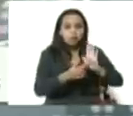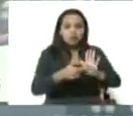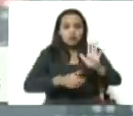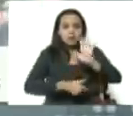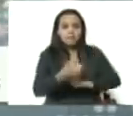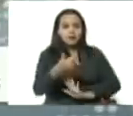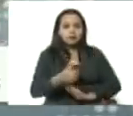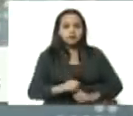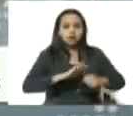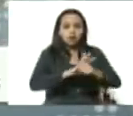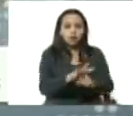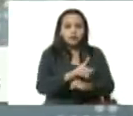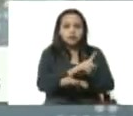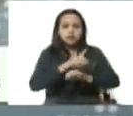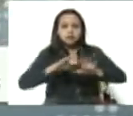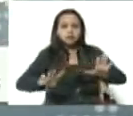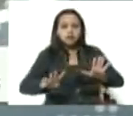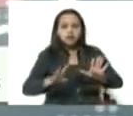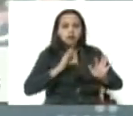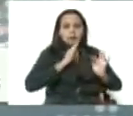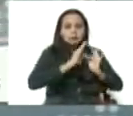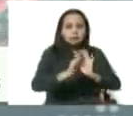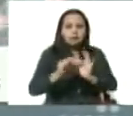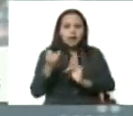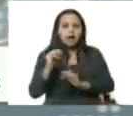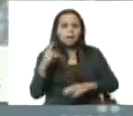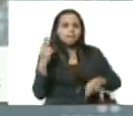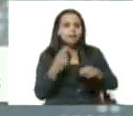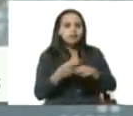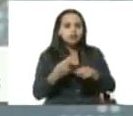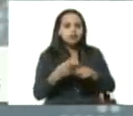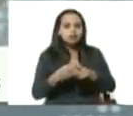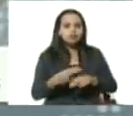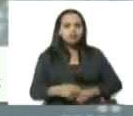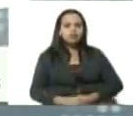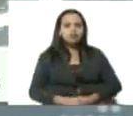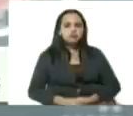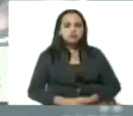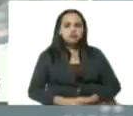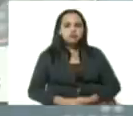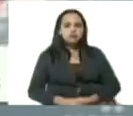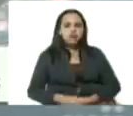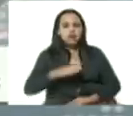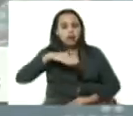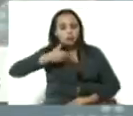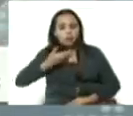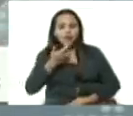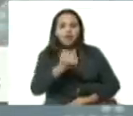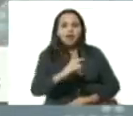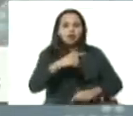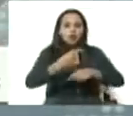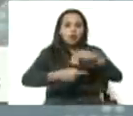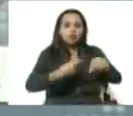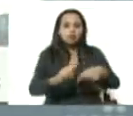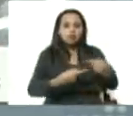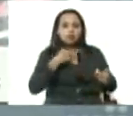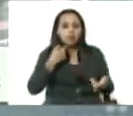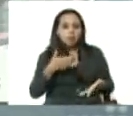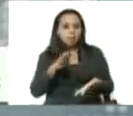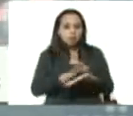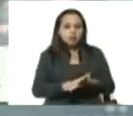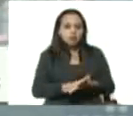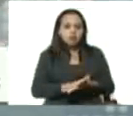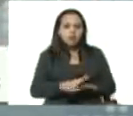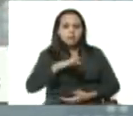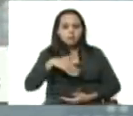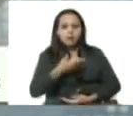de que el COVID-19 es un virus letal, es un virus que puede causar la muerte, puede causar